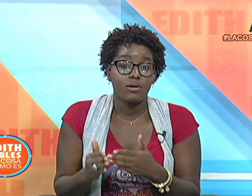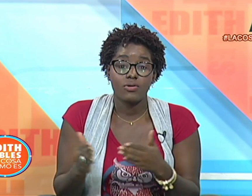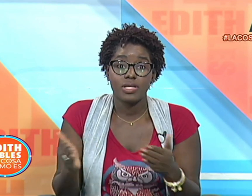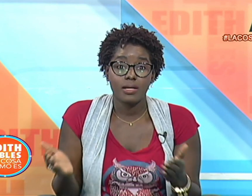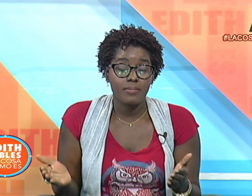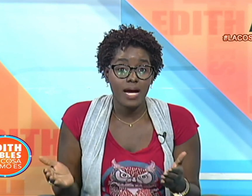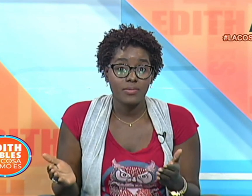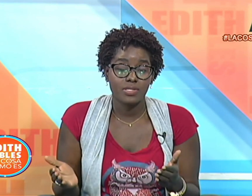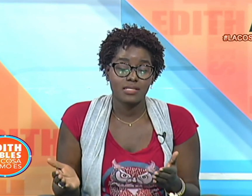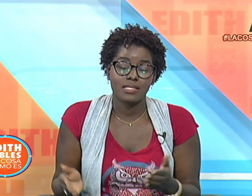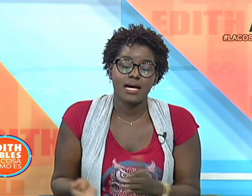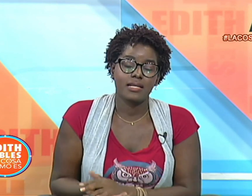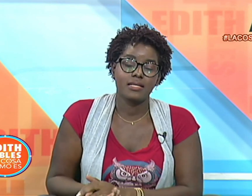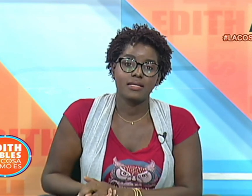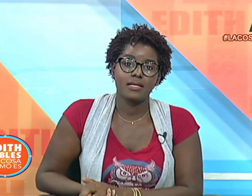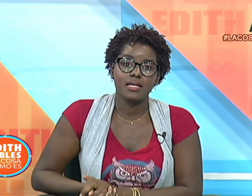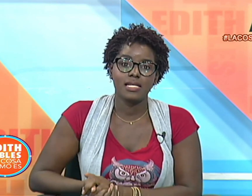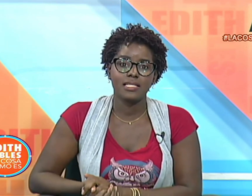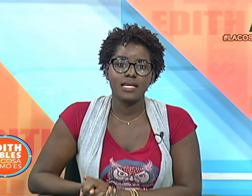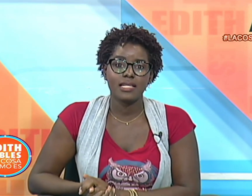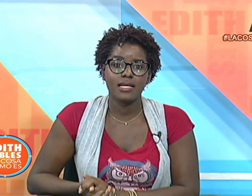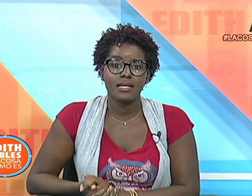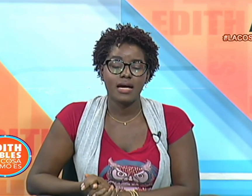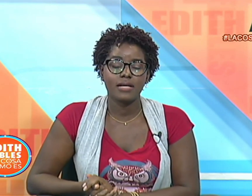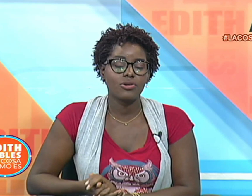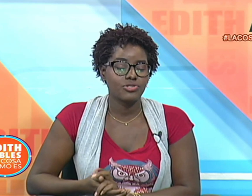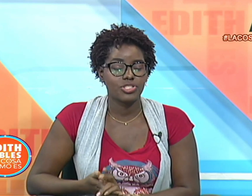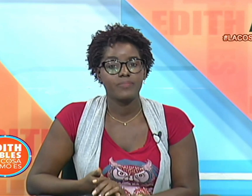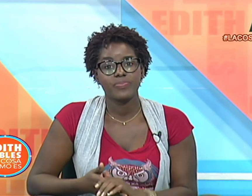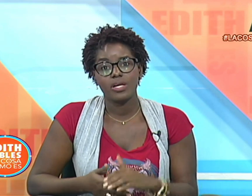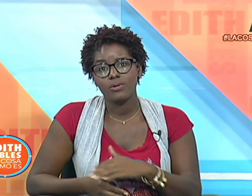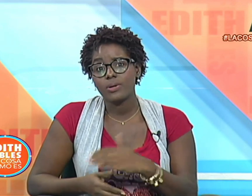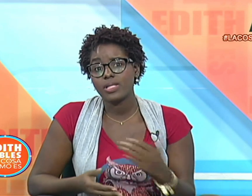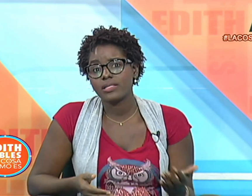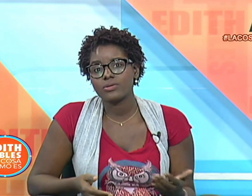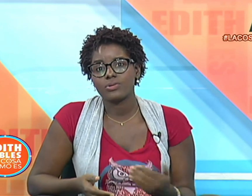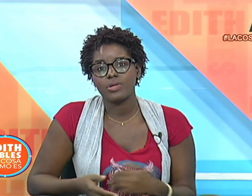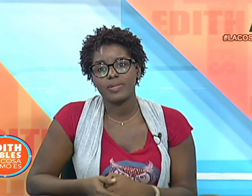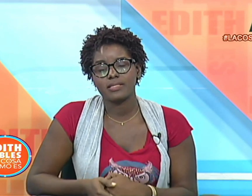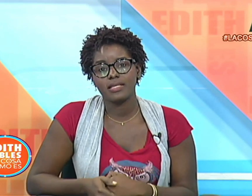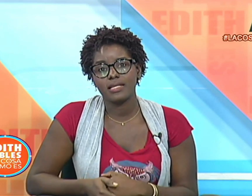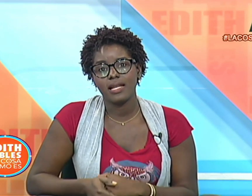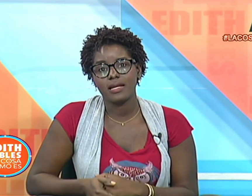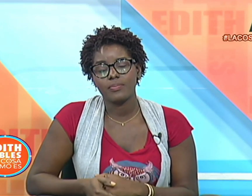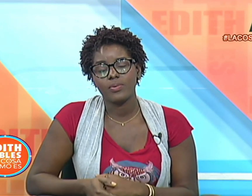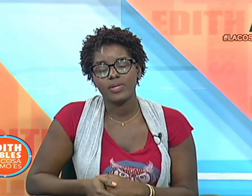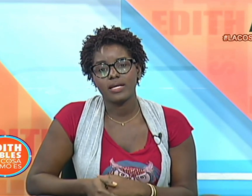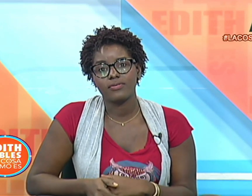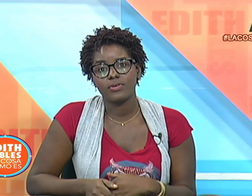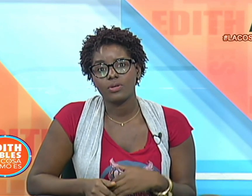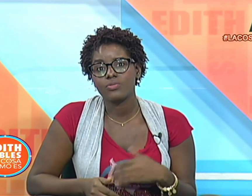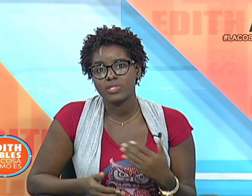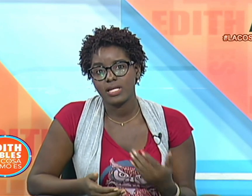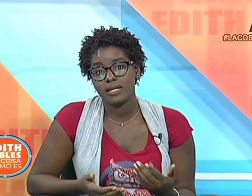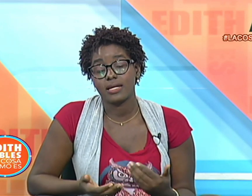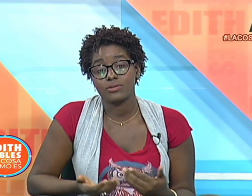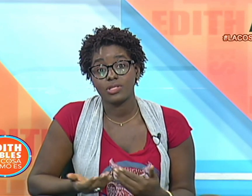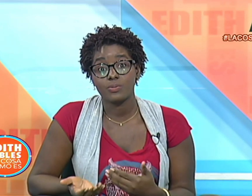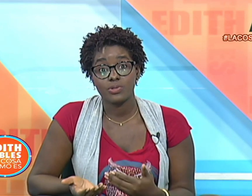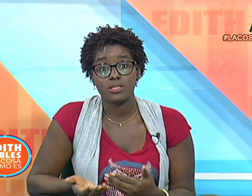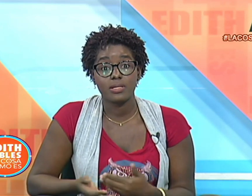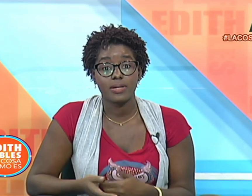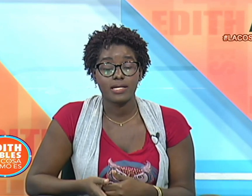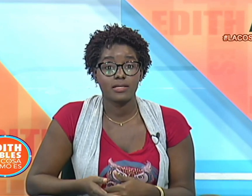con quién vamos a estar y en el día de anoche luego del discurso del presidente de la república fueron muchas las